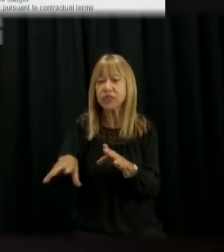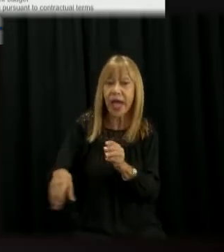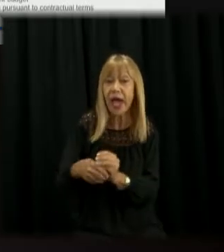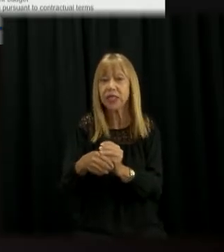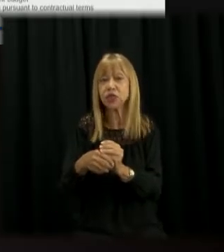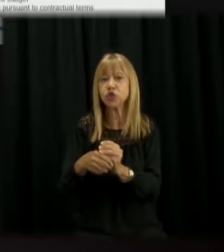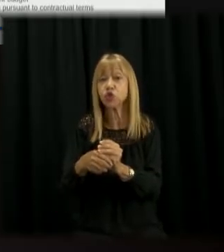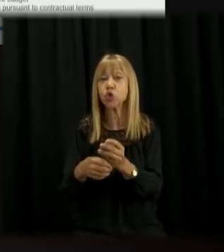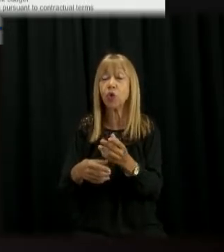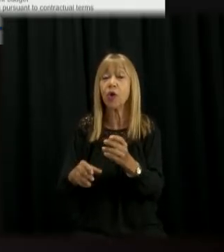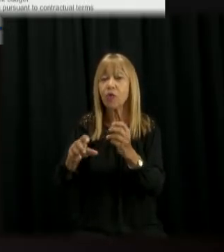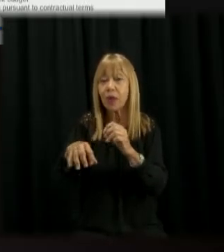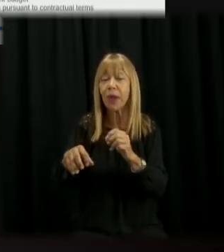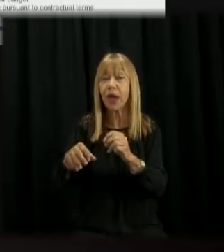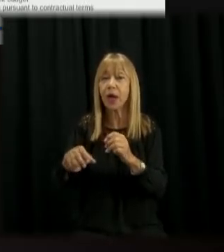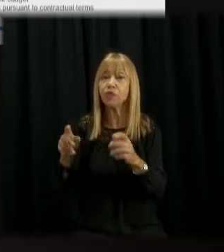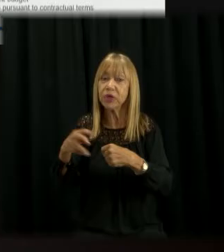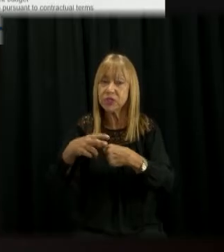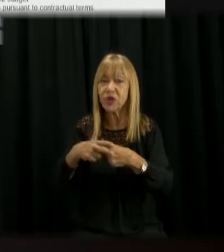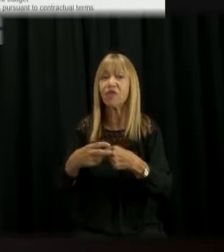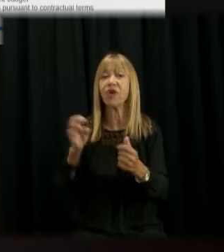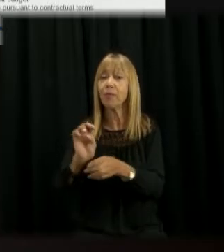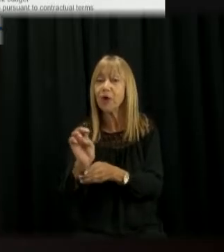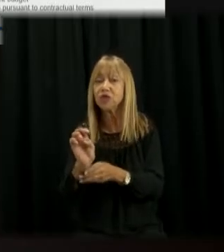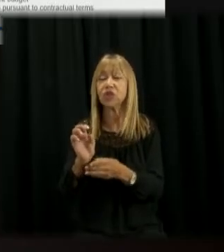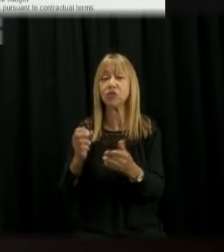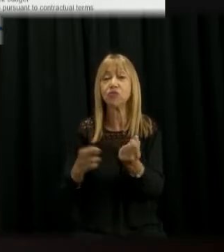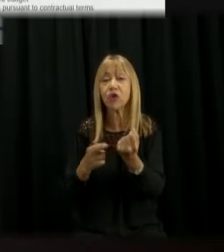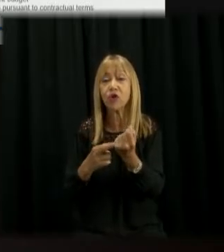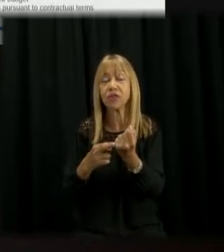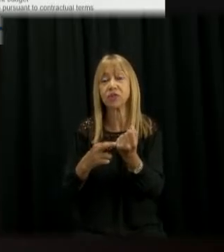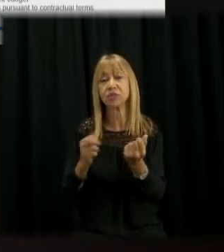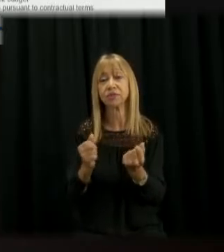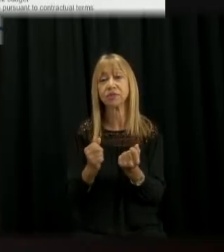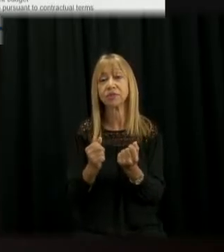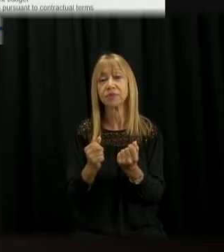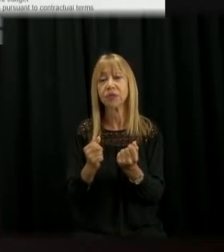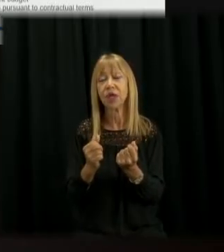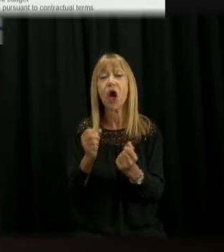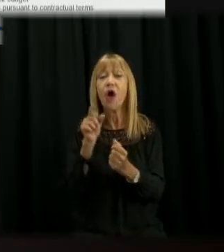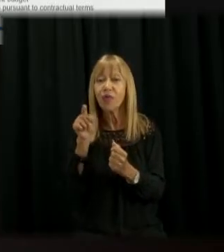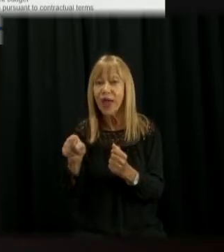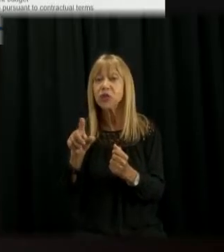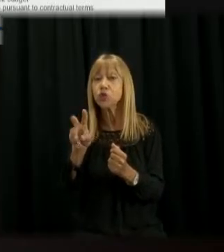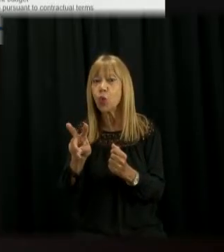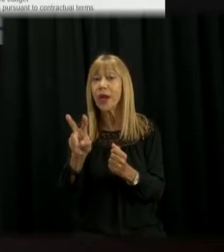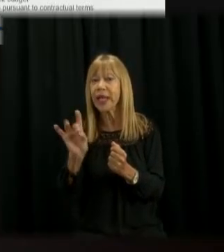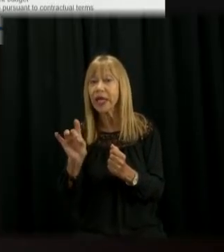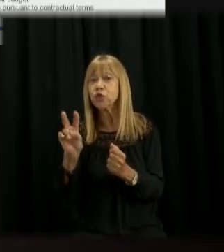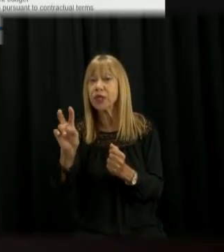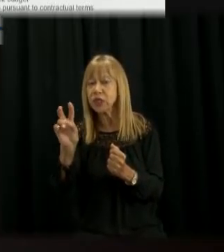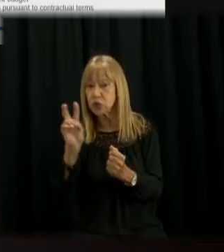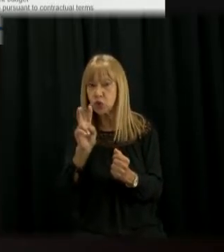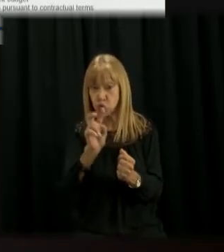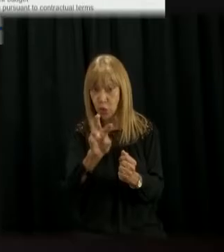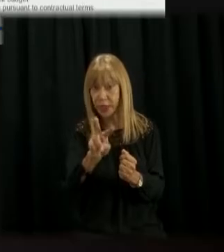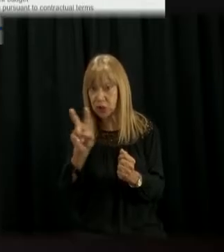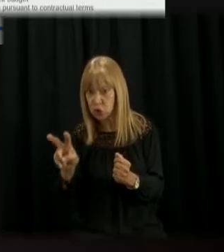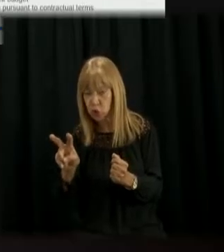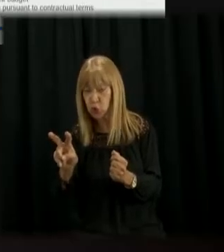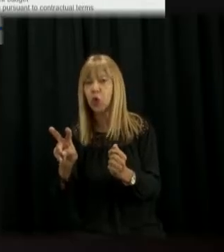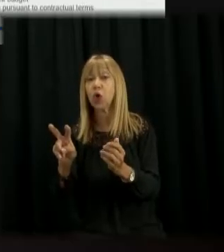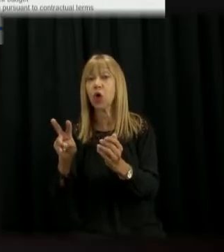añadidas para reponerla por la emergencia, va por 28 mil millones. De esos 28,